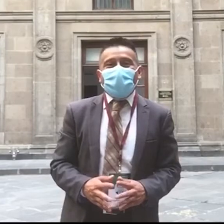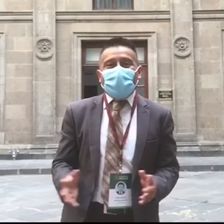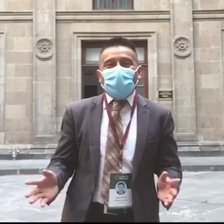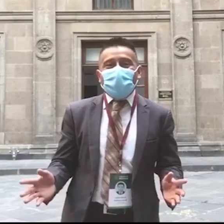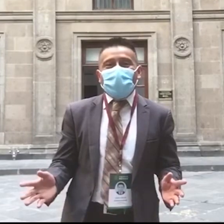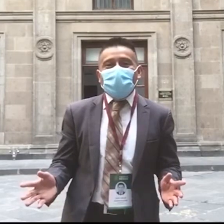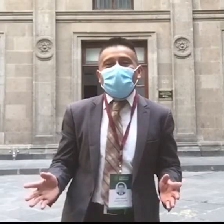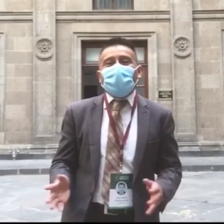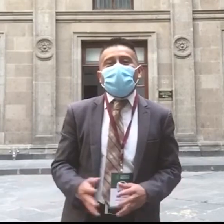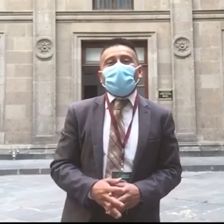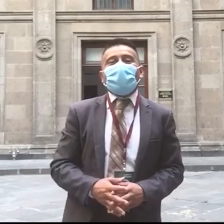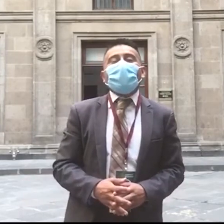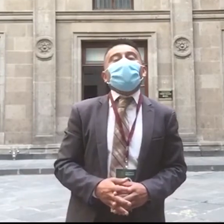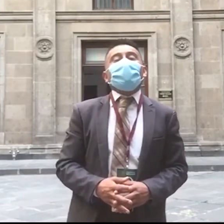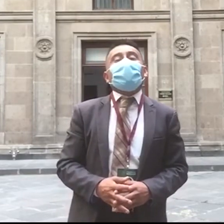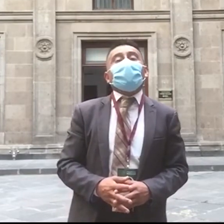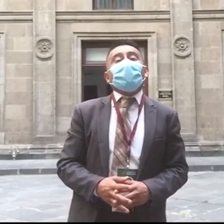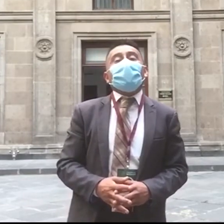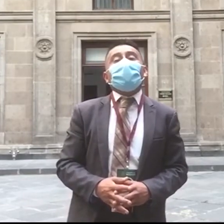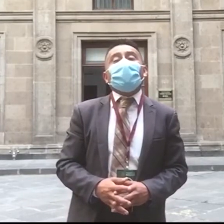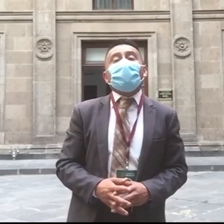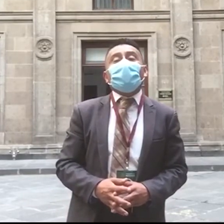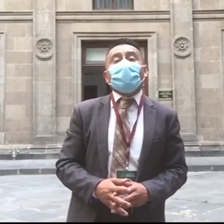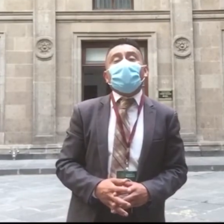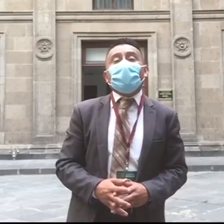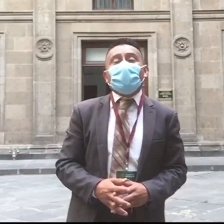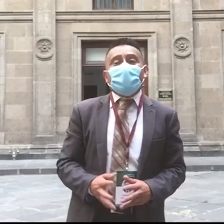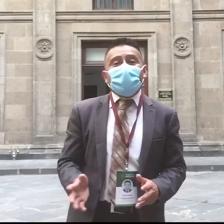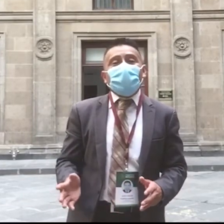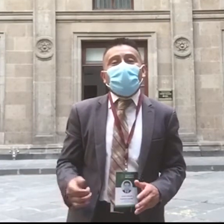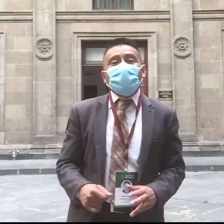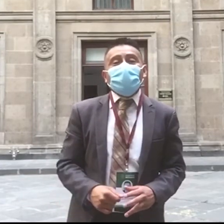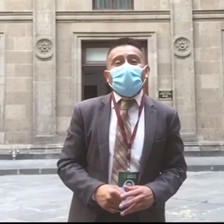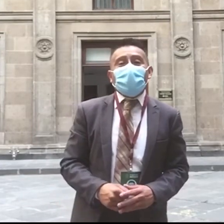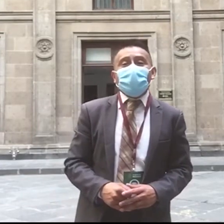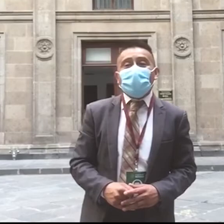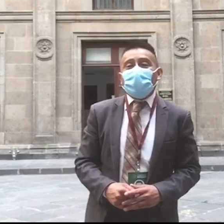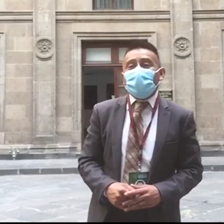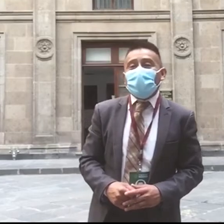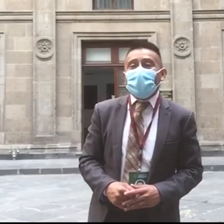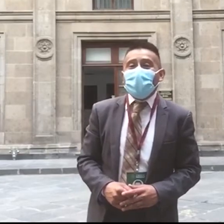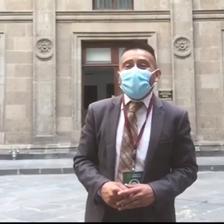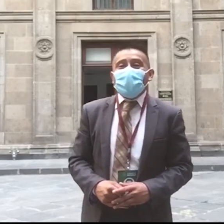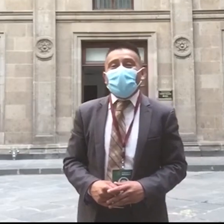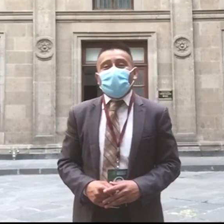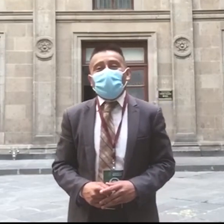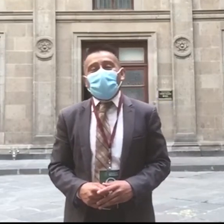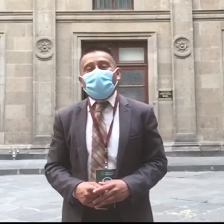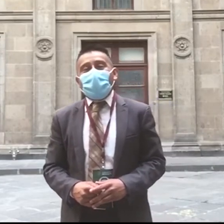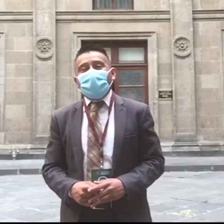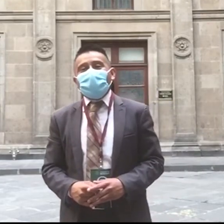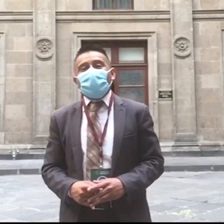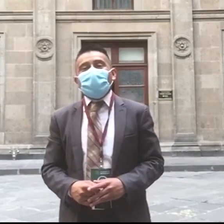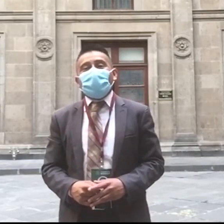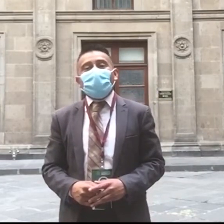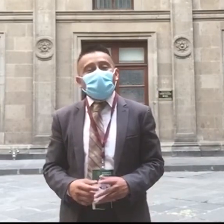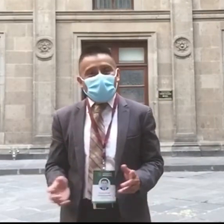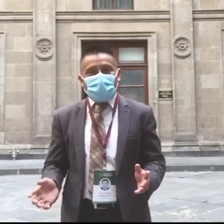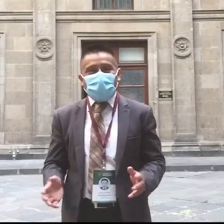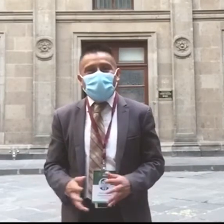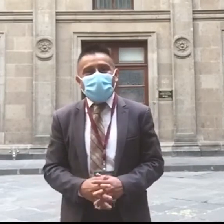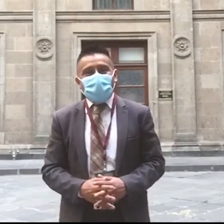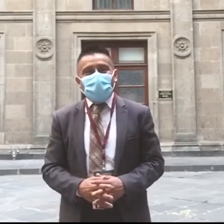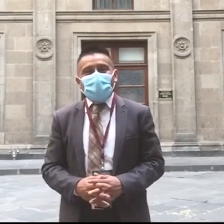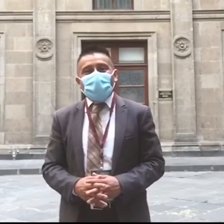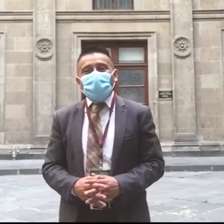que la congratulación que tiene es porque va a haber impuestos para la hacienda pública, como antes no se veía